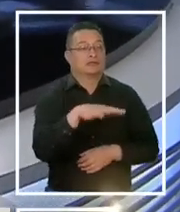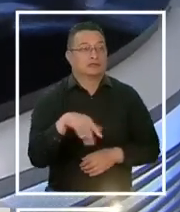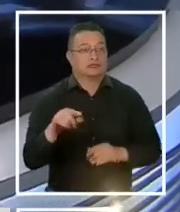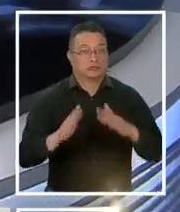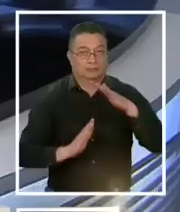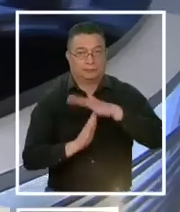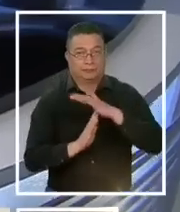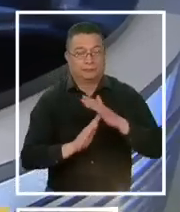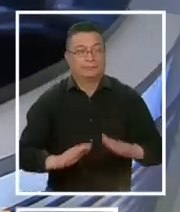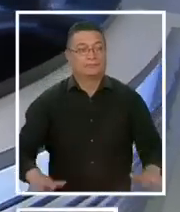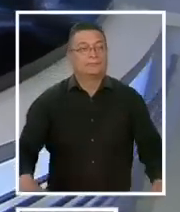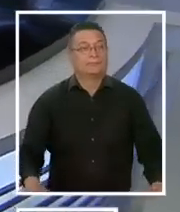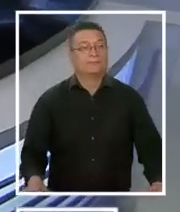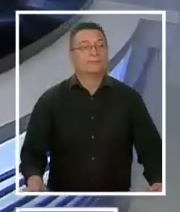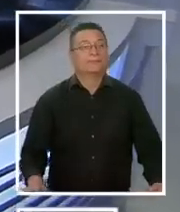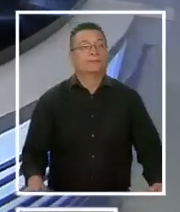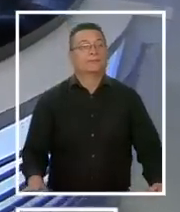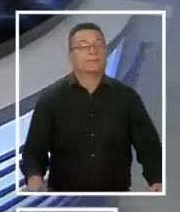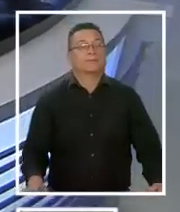Muchas gracias